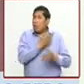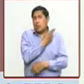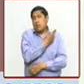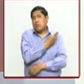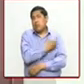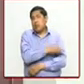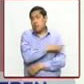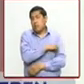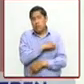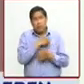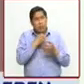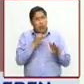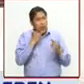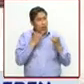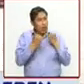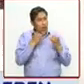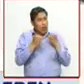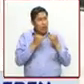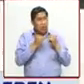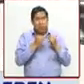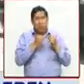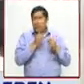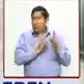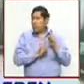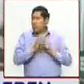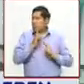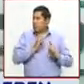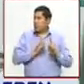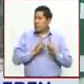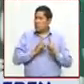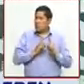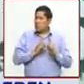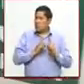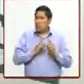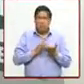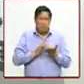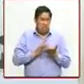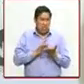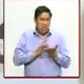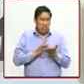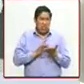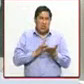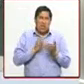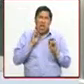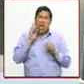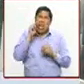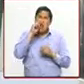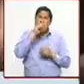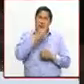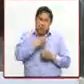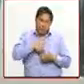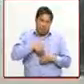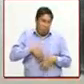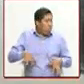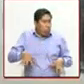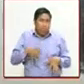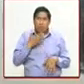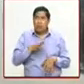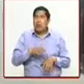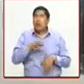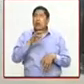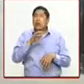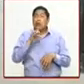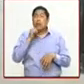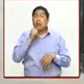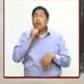que probablemente algún elemento desconocido ha generado una intoxicación. 45 años